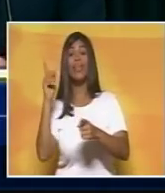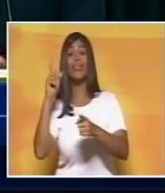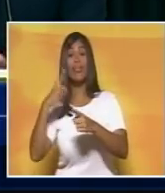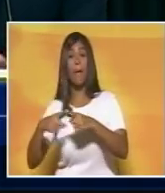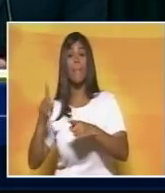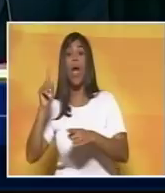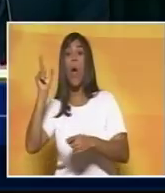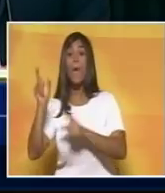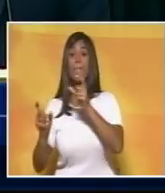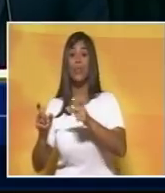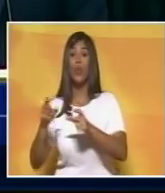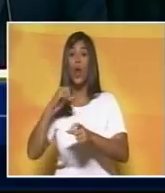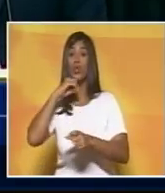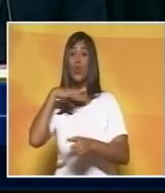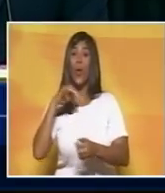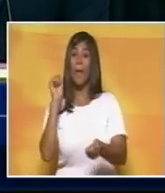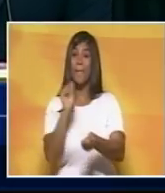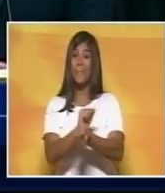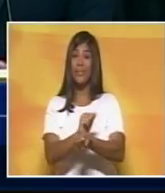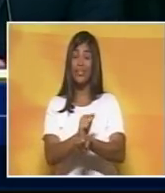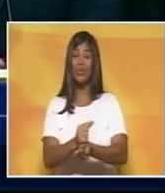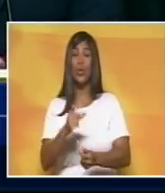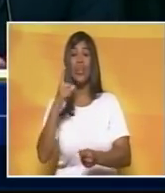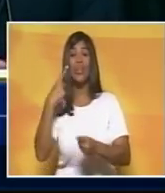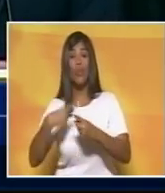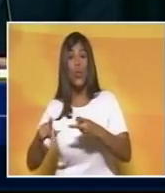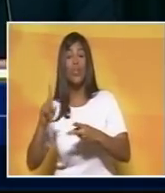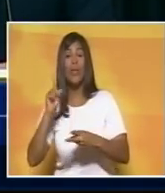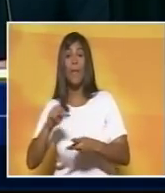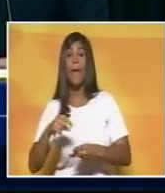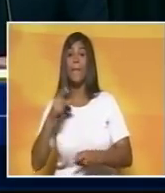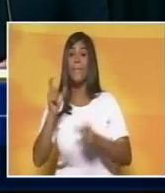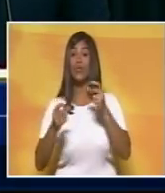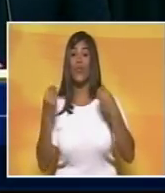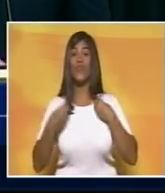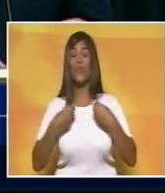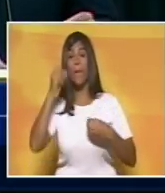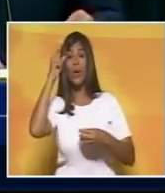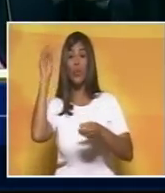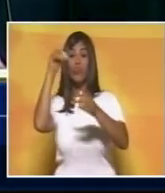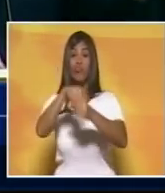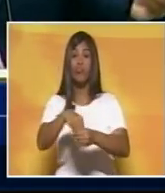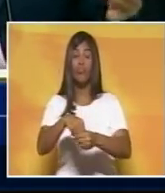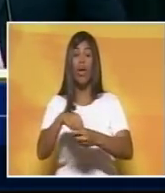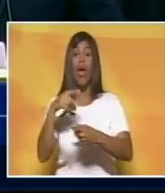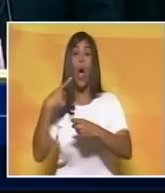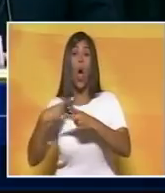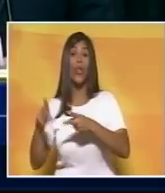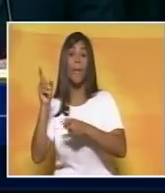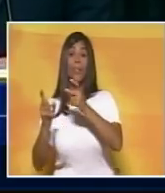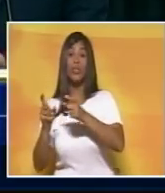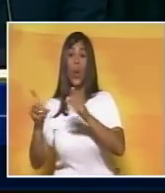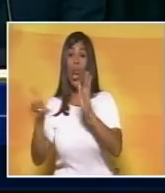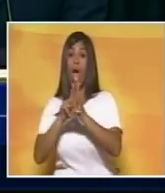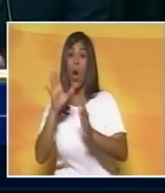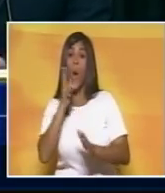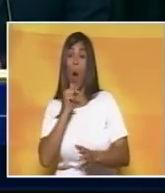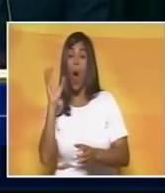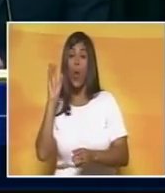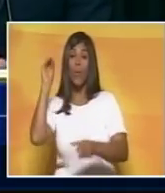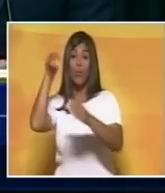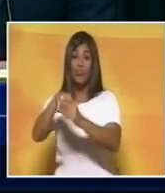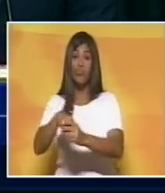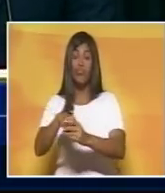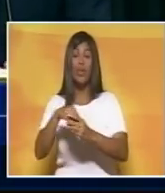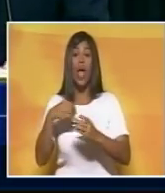habían personas con antecedentes penales, también habían personas que vivían en Perú, habían personas que estaban ilegal en Colombia y con este trama